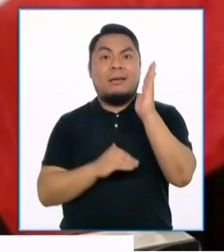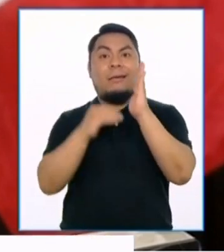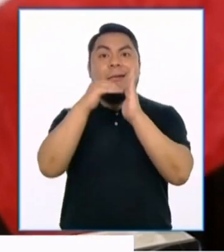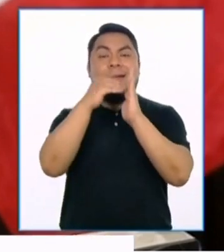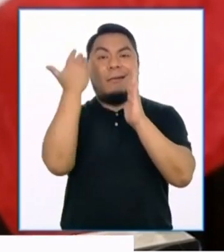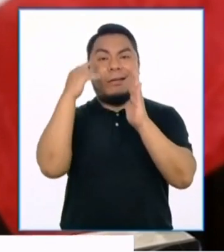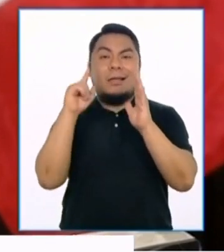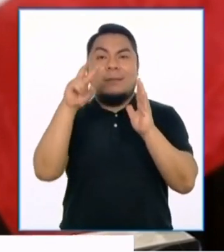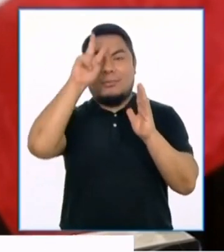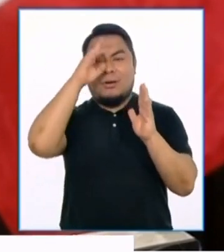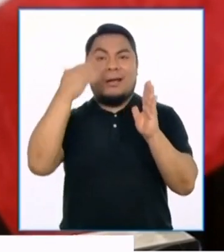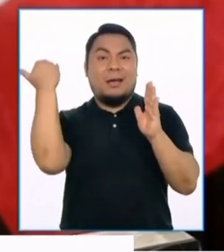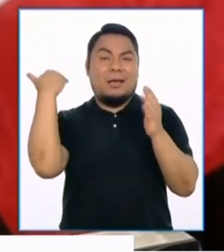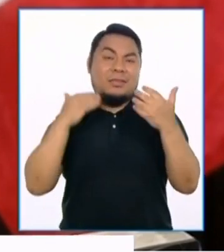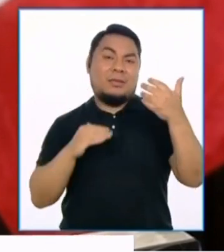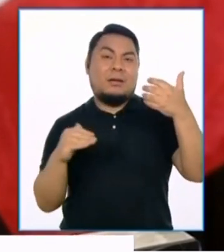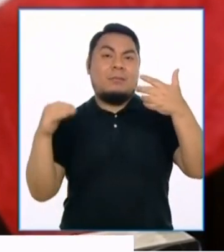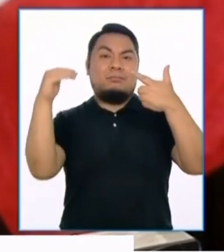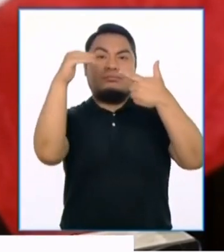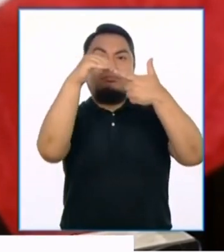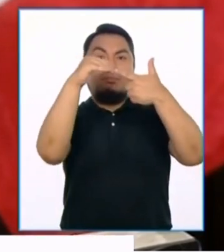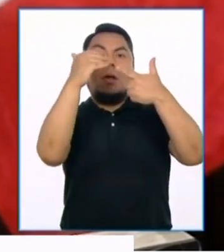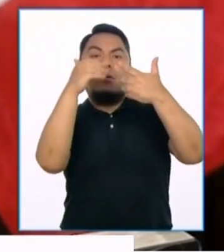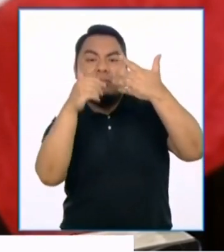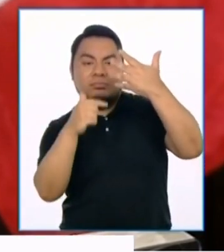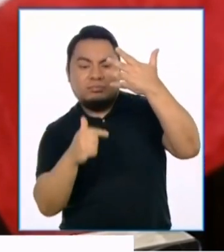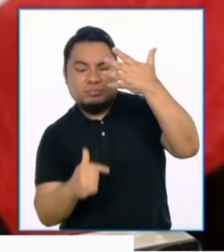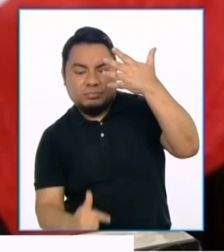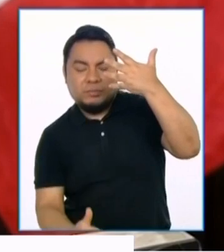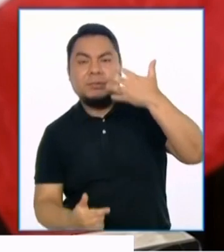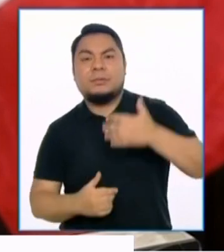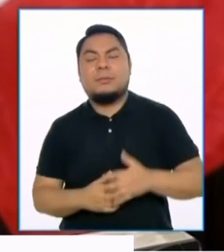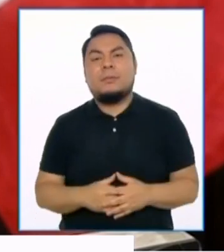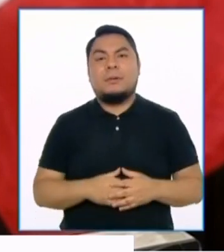aumentando en los meses pasados.